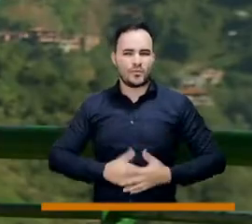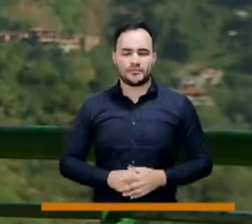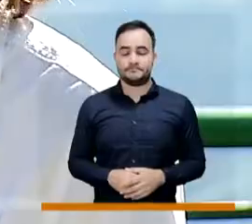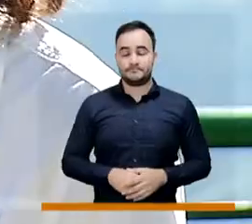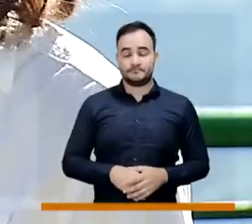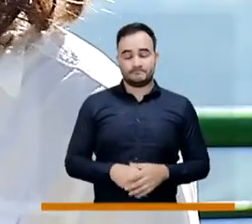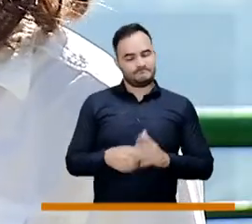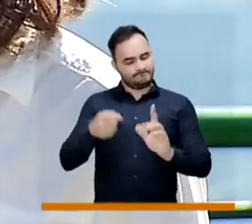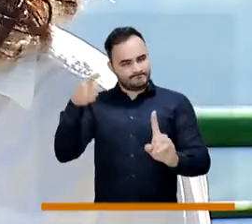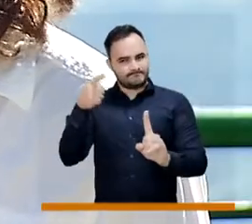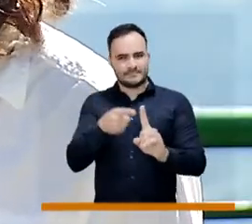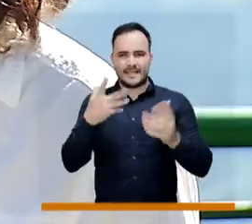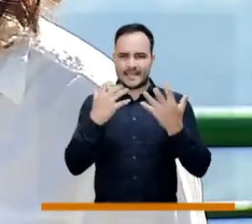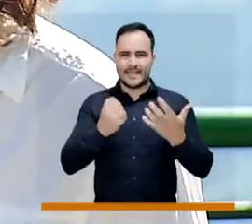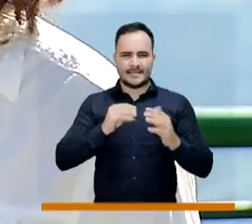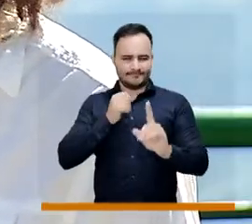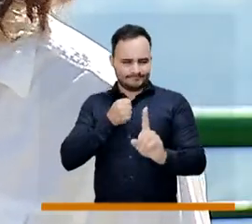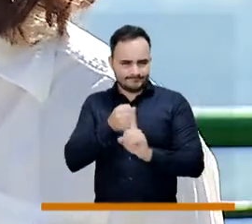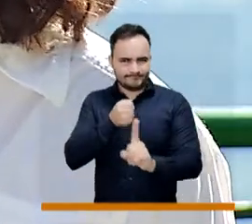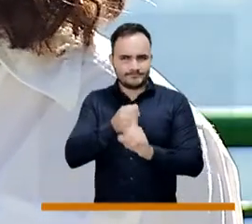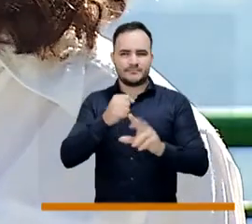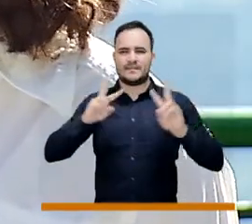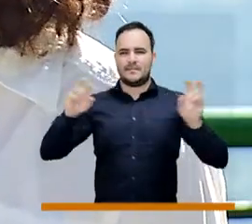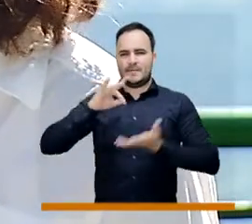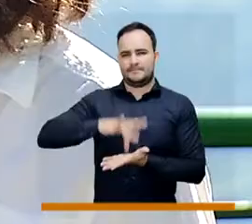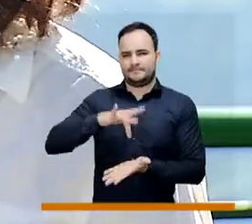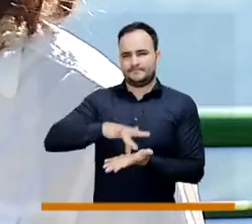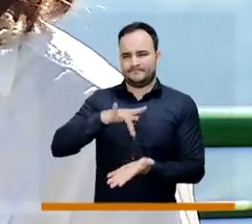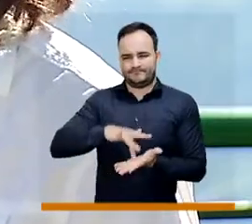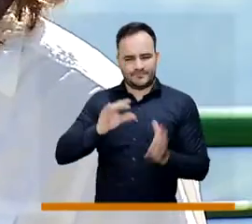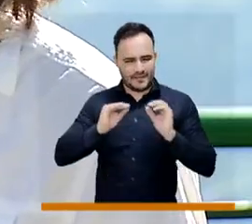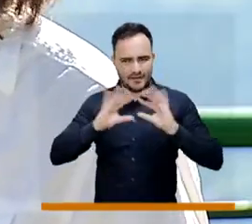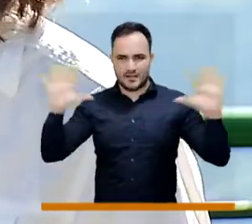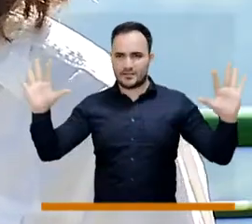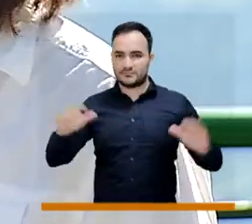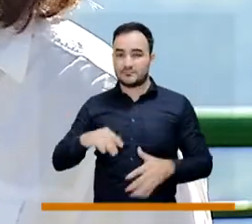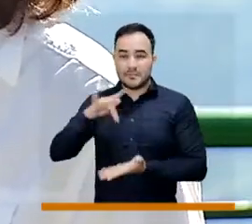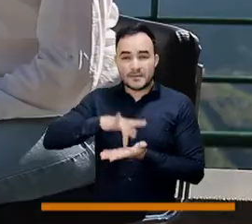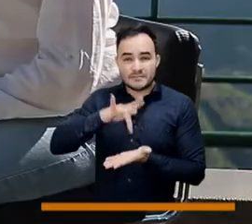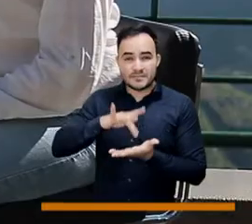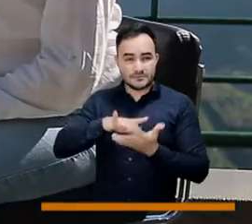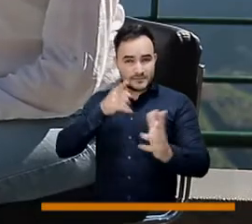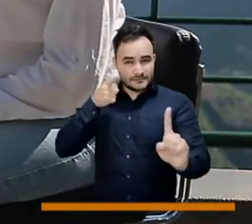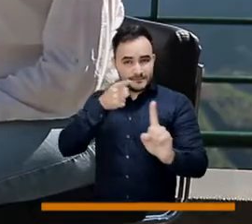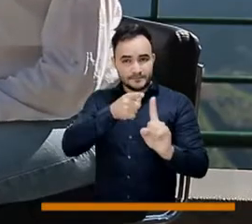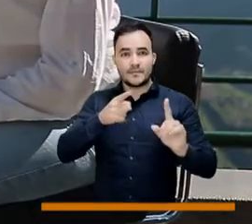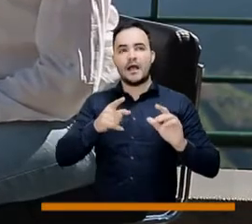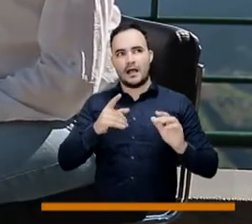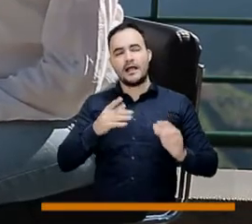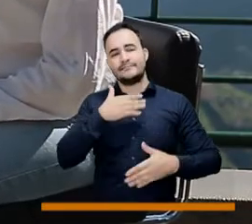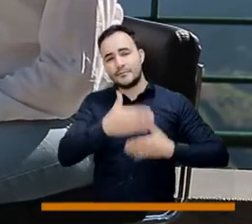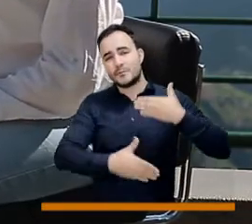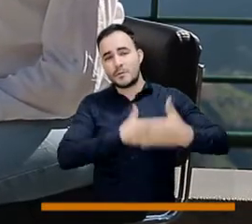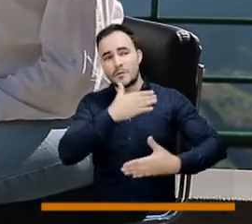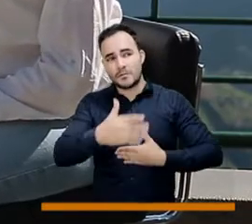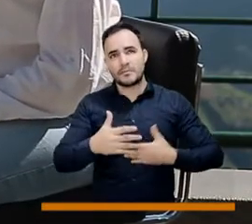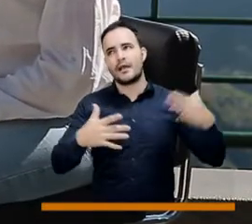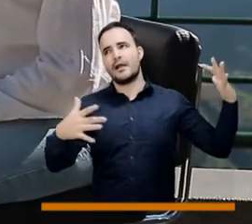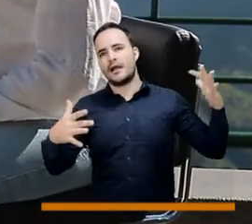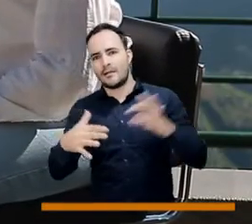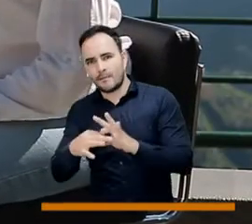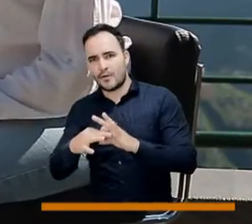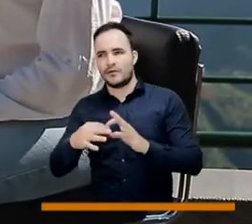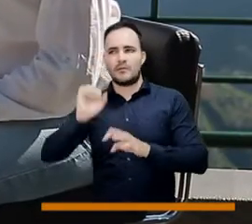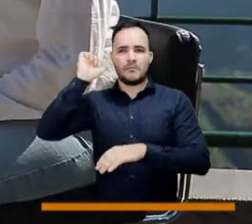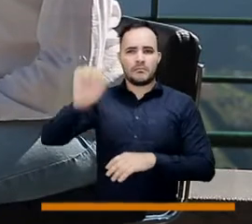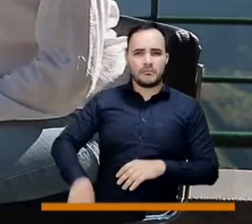entendimos bien. Le apostamos a la participación porque creemos que es una posibilidad de que por fin la administración pública dé